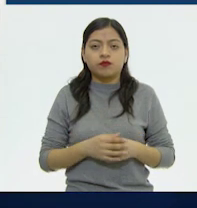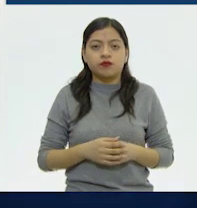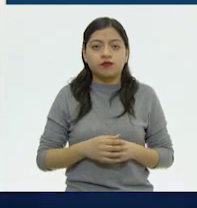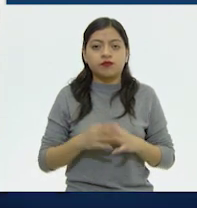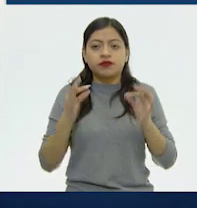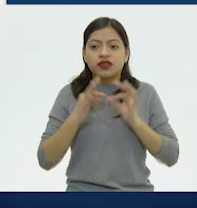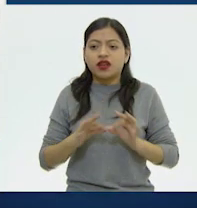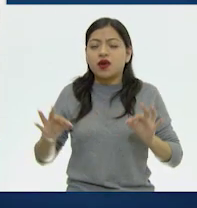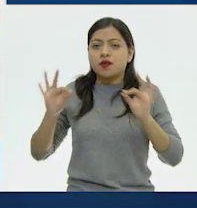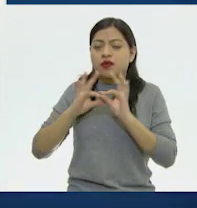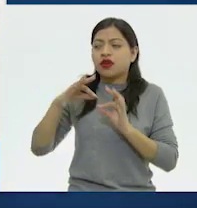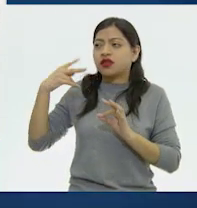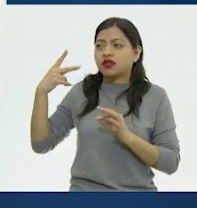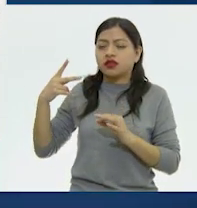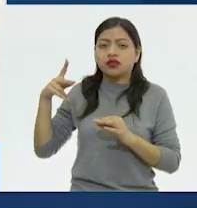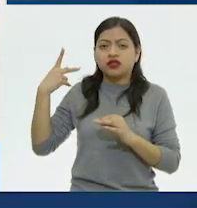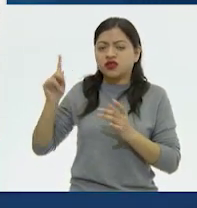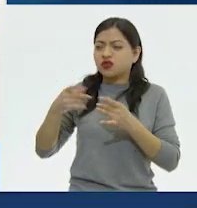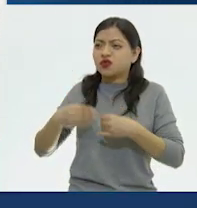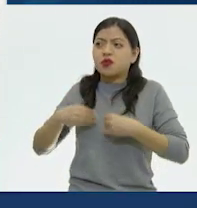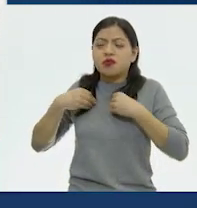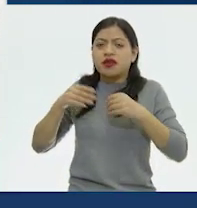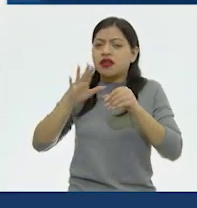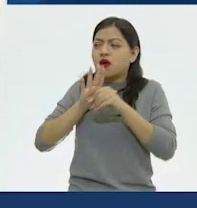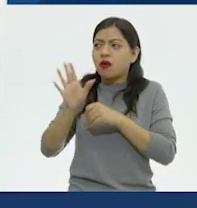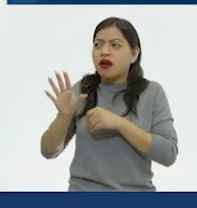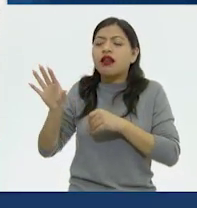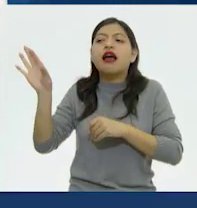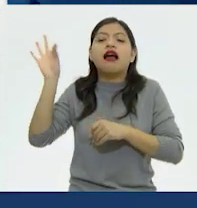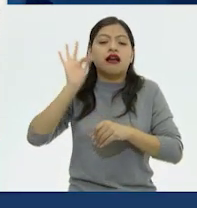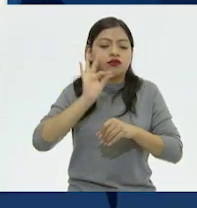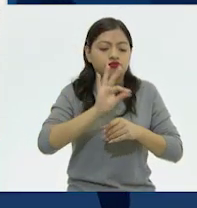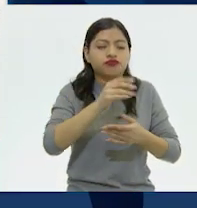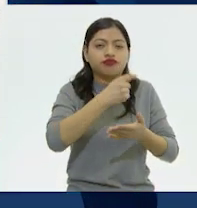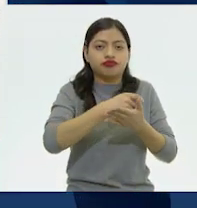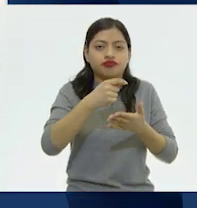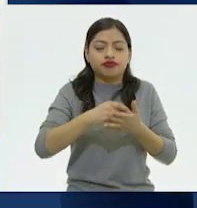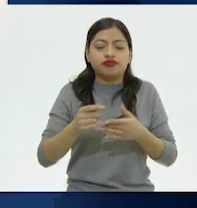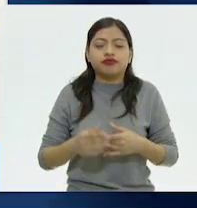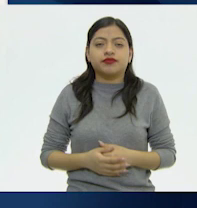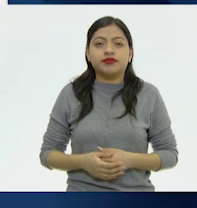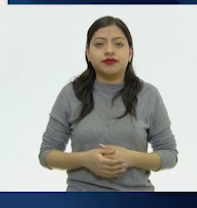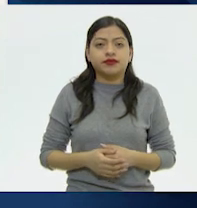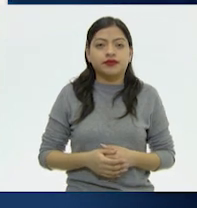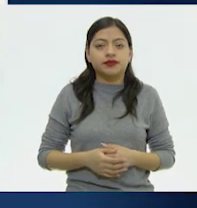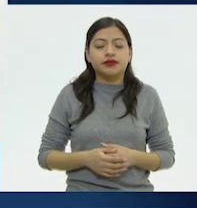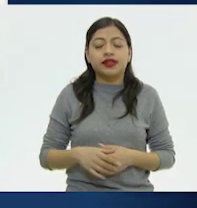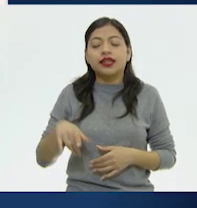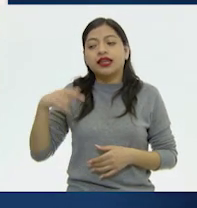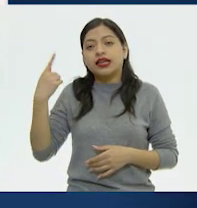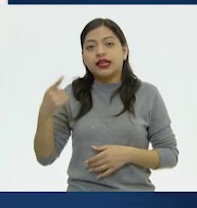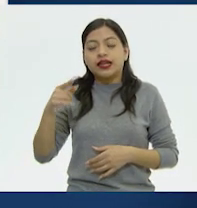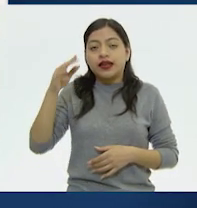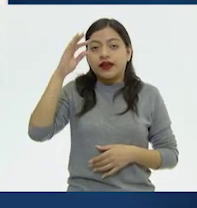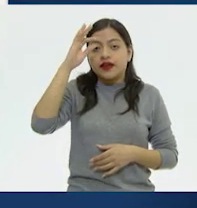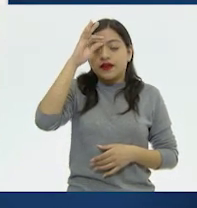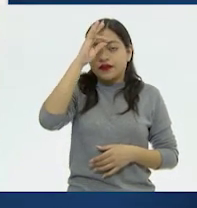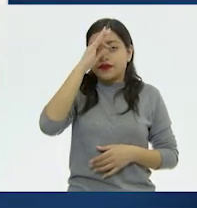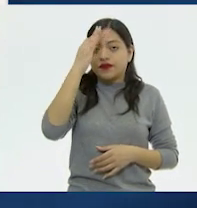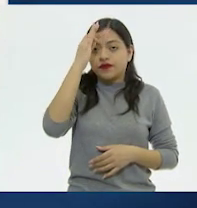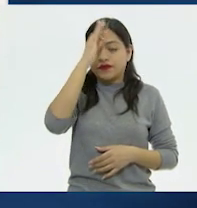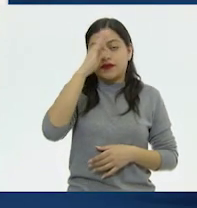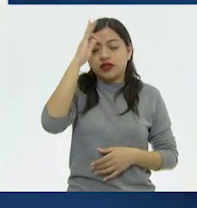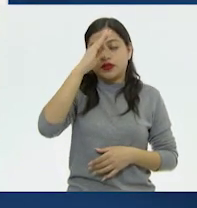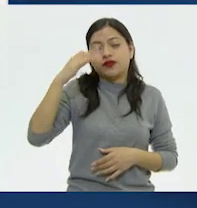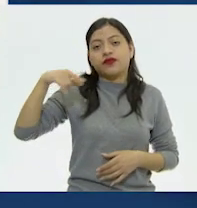importantes de cada uno de estos personajes históricos. Después, del lado de la filosofía, de igual forma puse de una